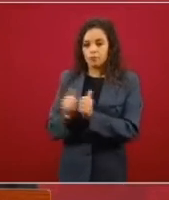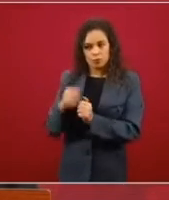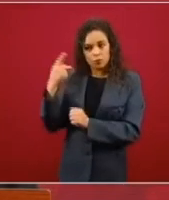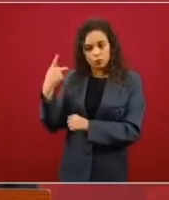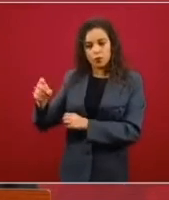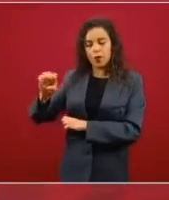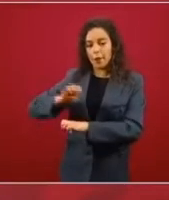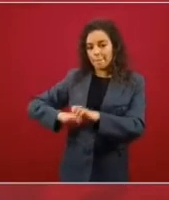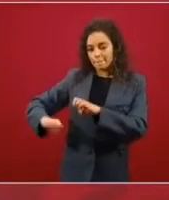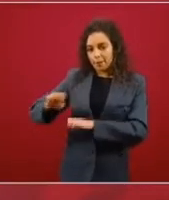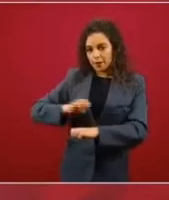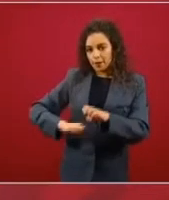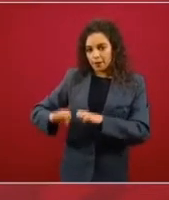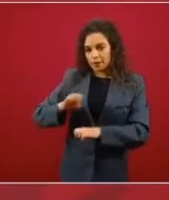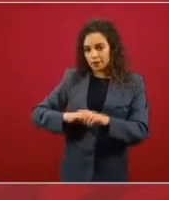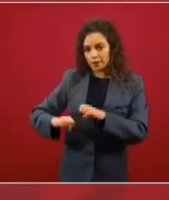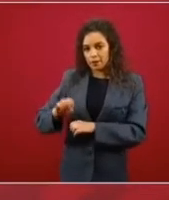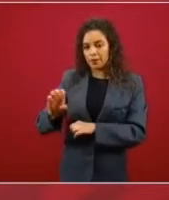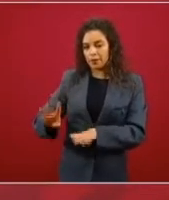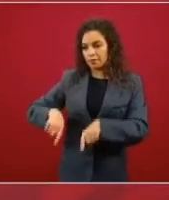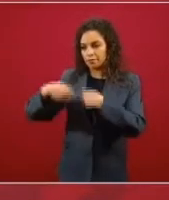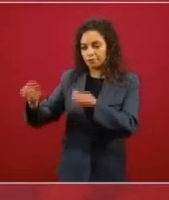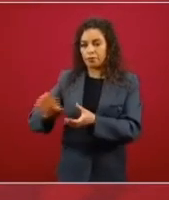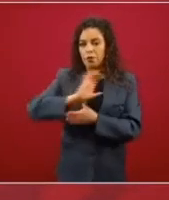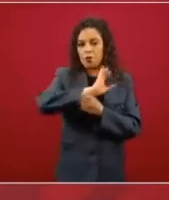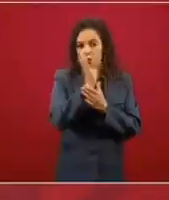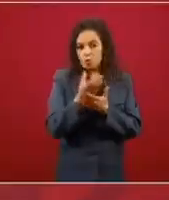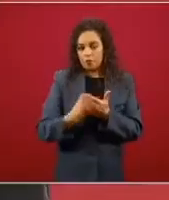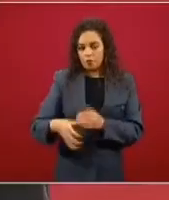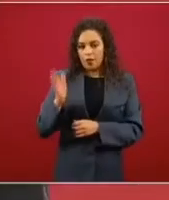tiene el contrato.